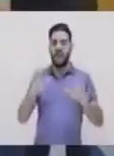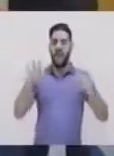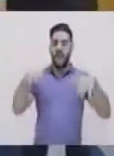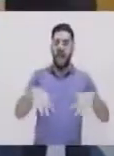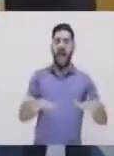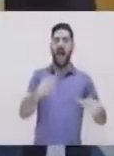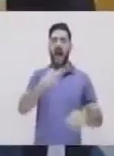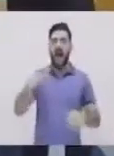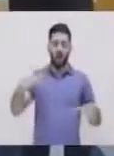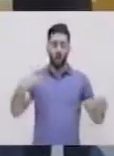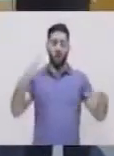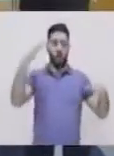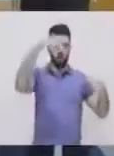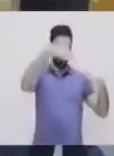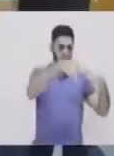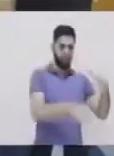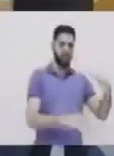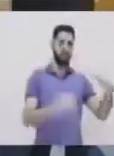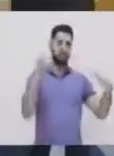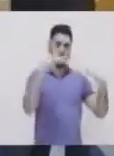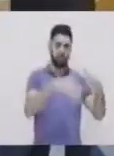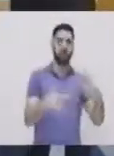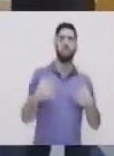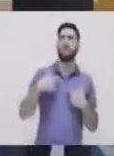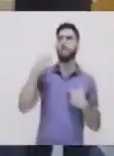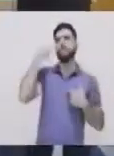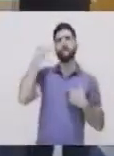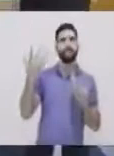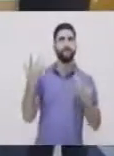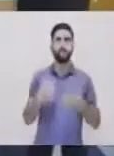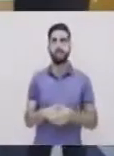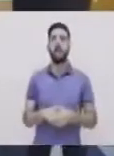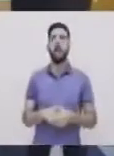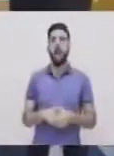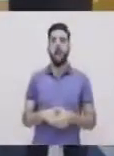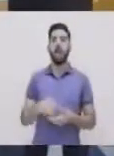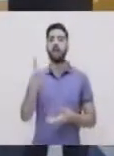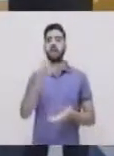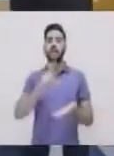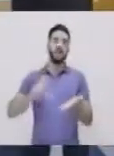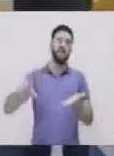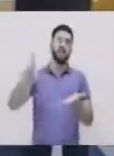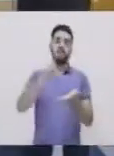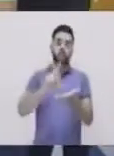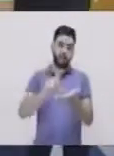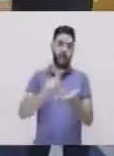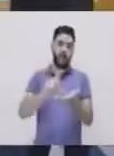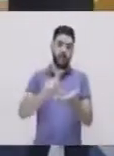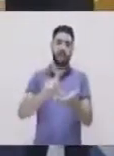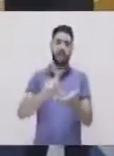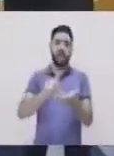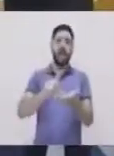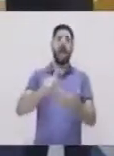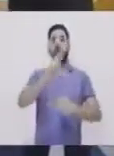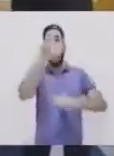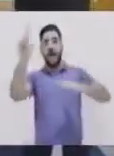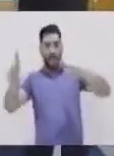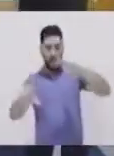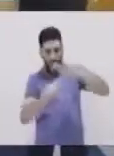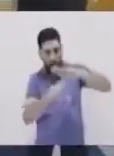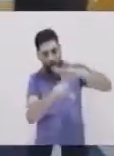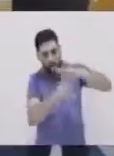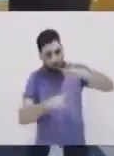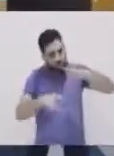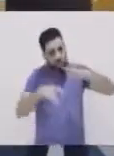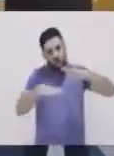los drenajes de la ciudad, a mí se me ocurriría un título como La ciudad debajo de la ciudad. Entonces ya te crea expectación de